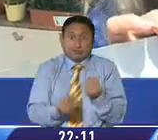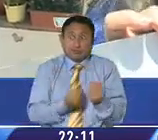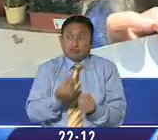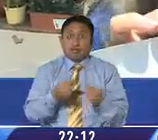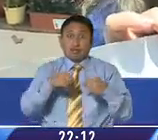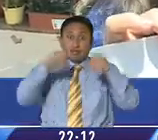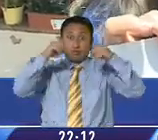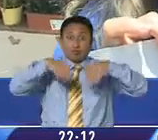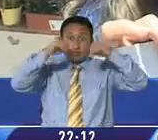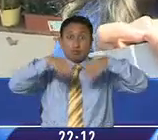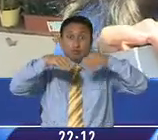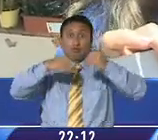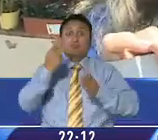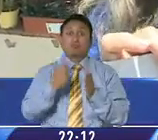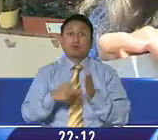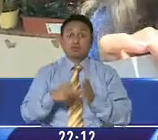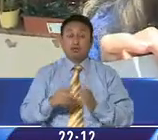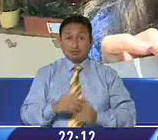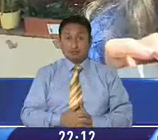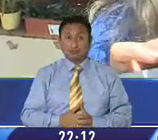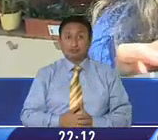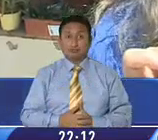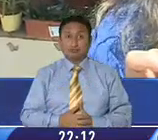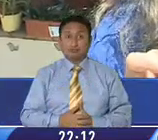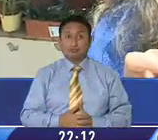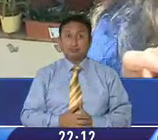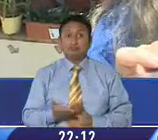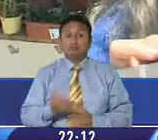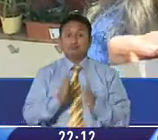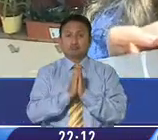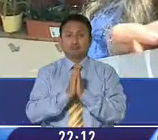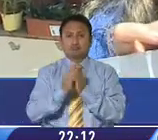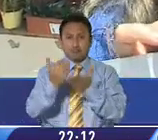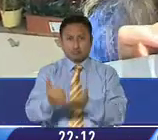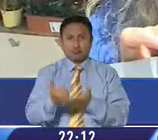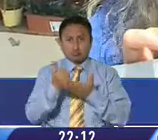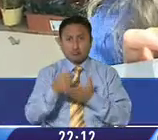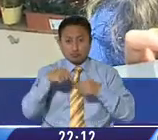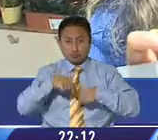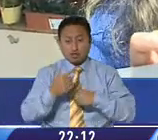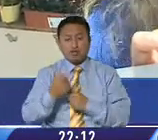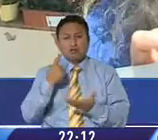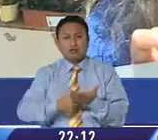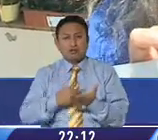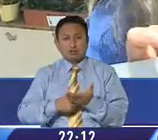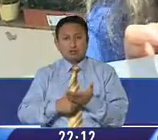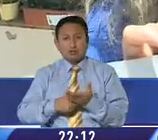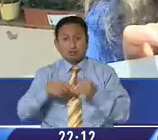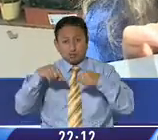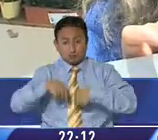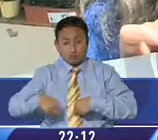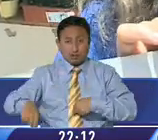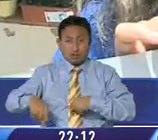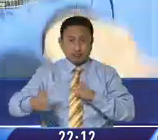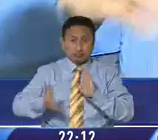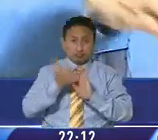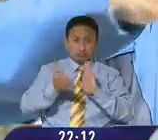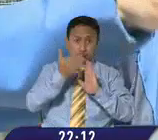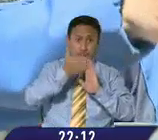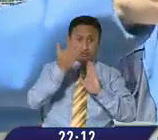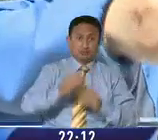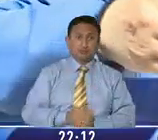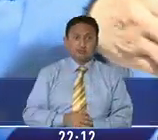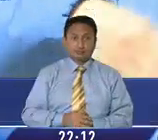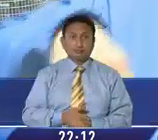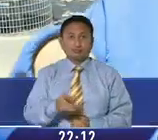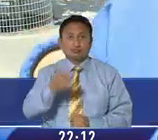y estas lluvias lo que pueda llegar a suceder. Lo que pedimos es que nos ayuden a hacer los estudios pertinentes para poder estabilizar este talud. Ellos